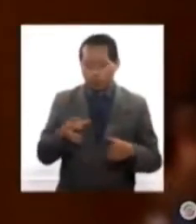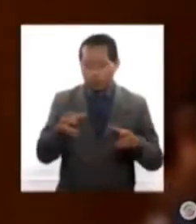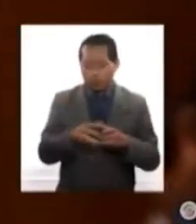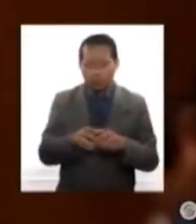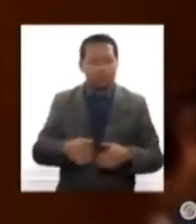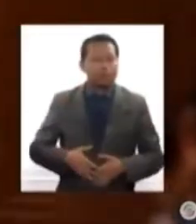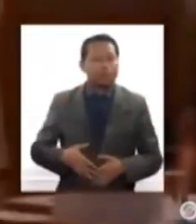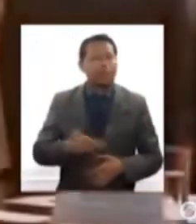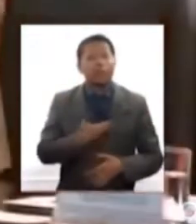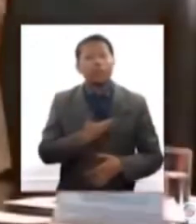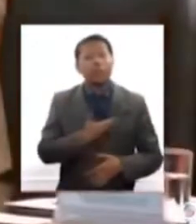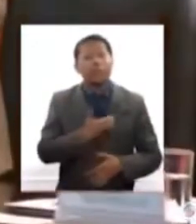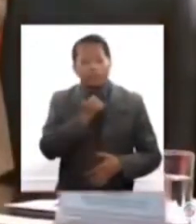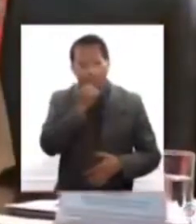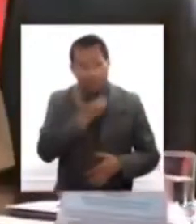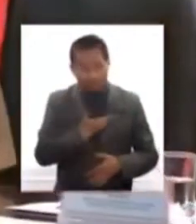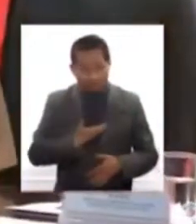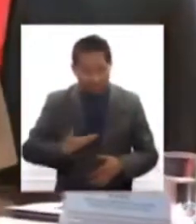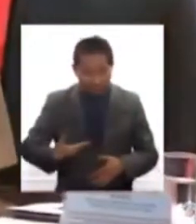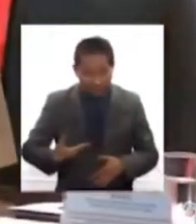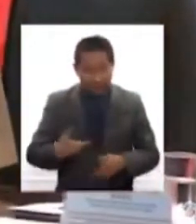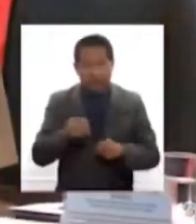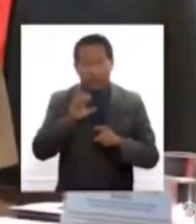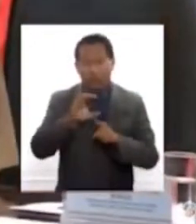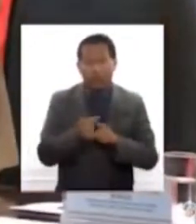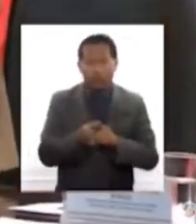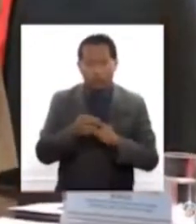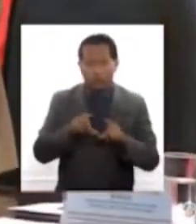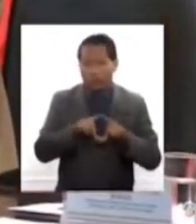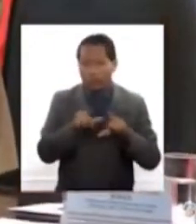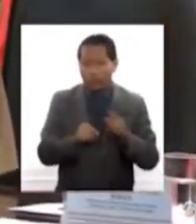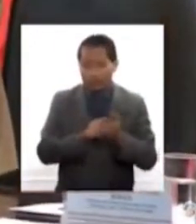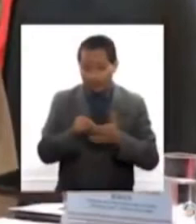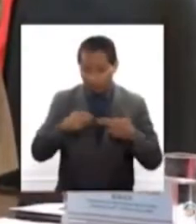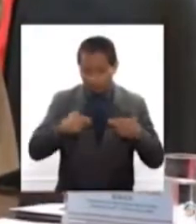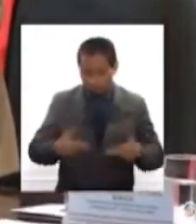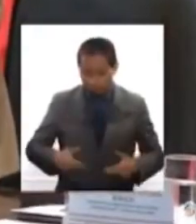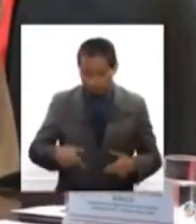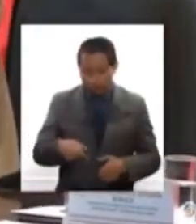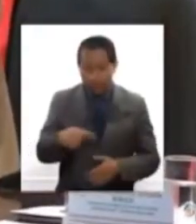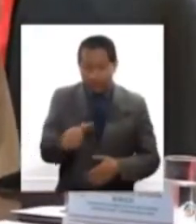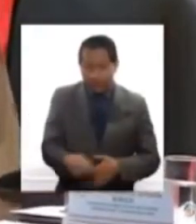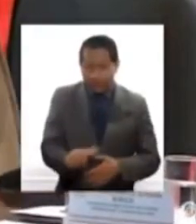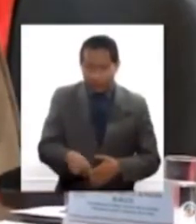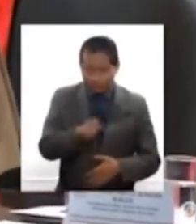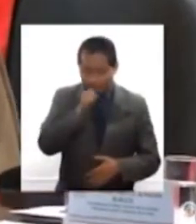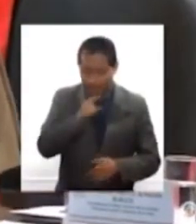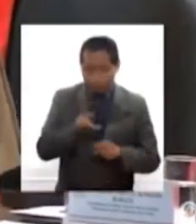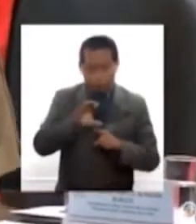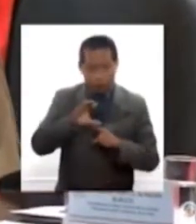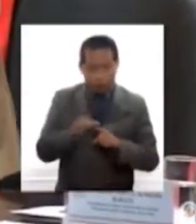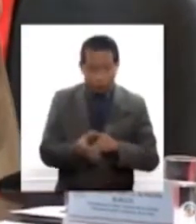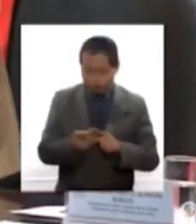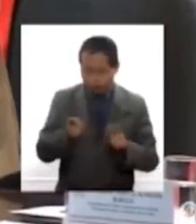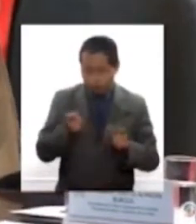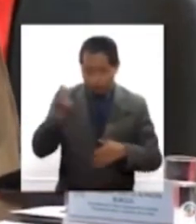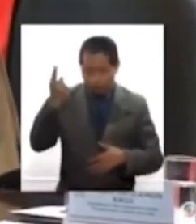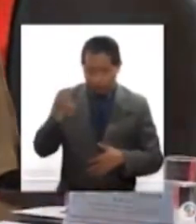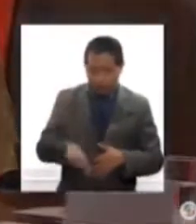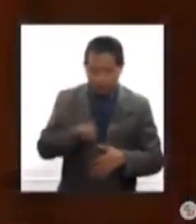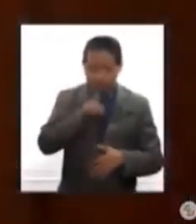diputado Porfirio hablar o exponer sus cosas. Simple y sencillamente es que él